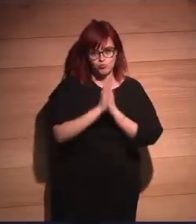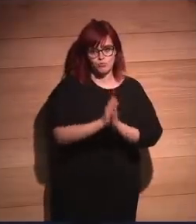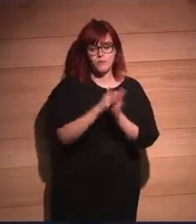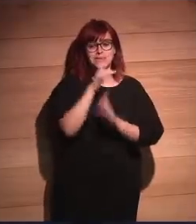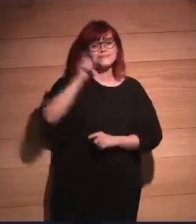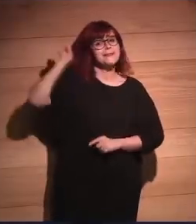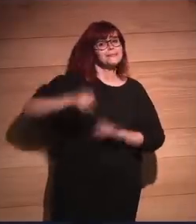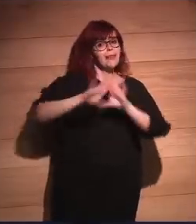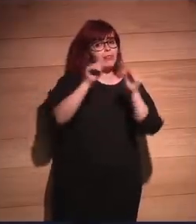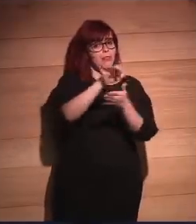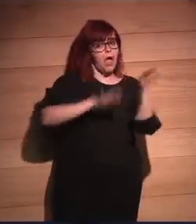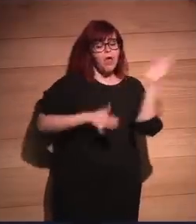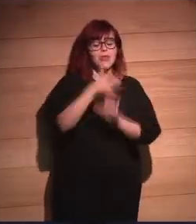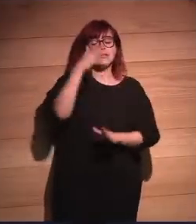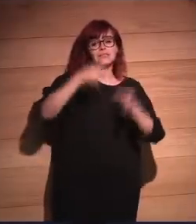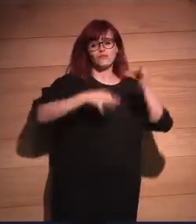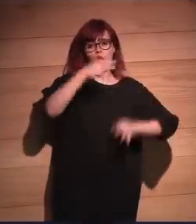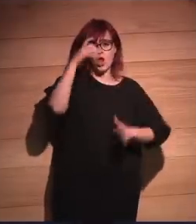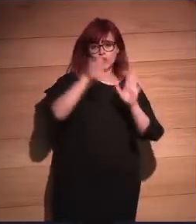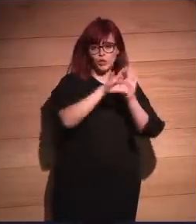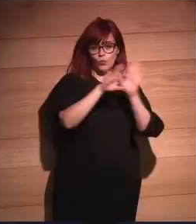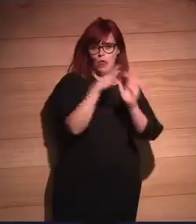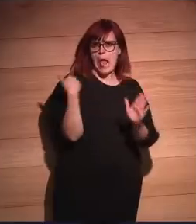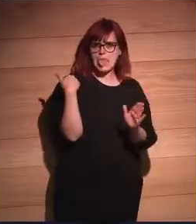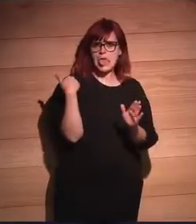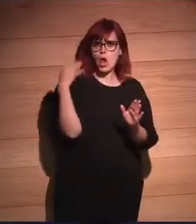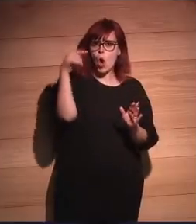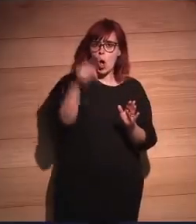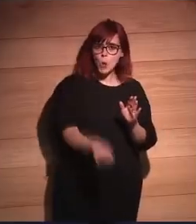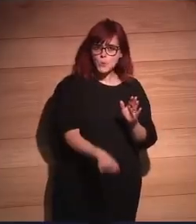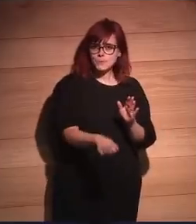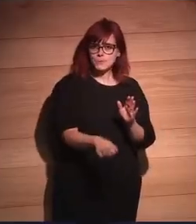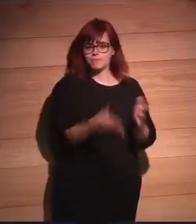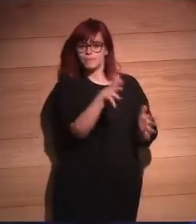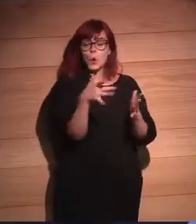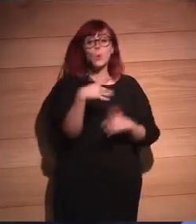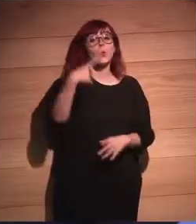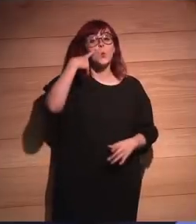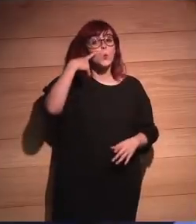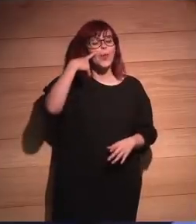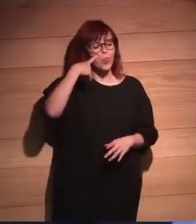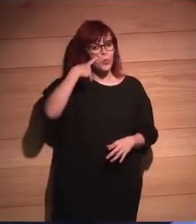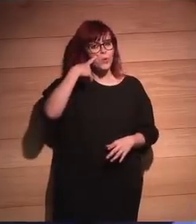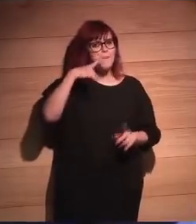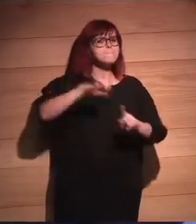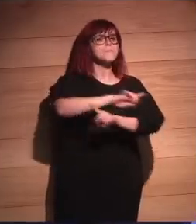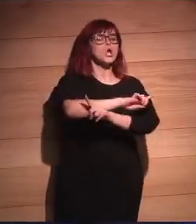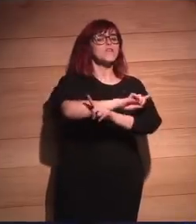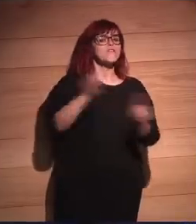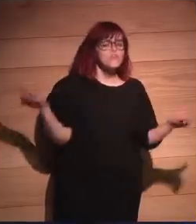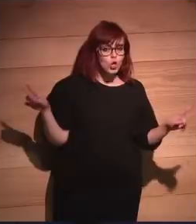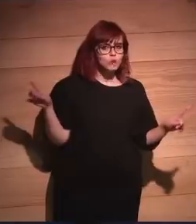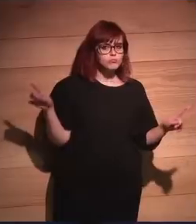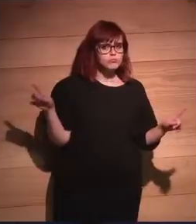una sentencia del Constitucional de ayer o de hoy diciendo, ojo señores, está prohibido